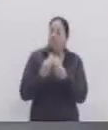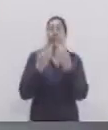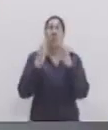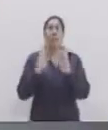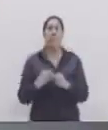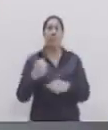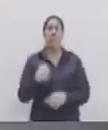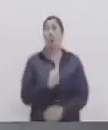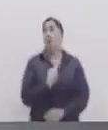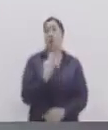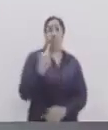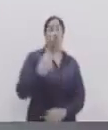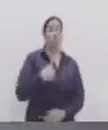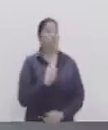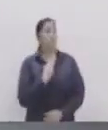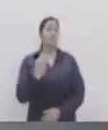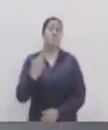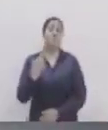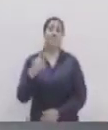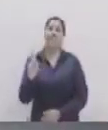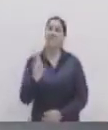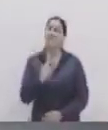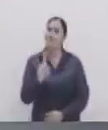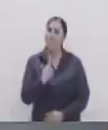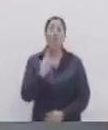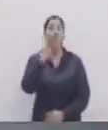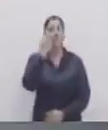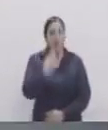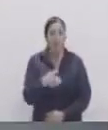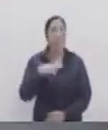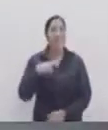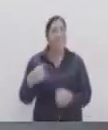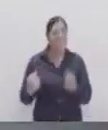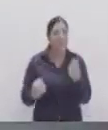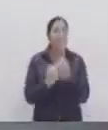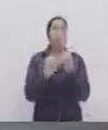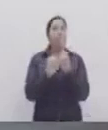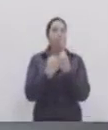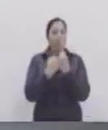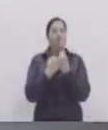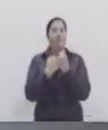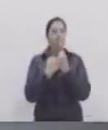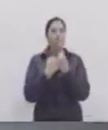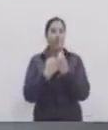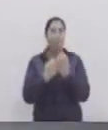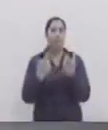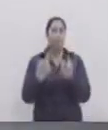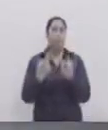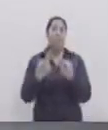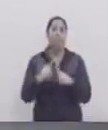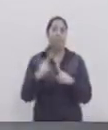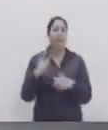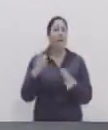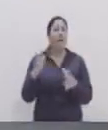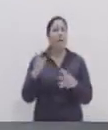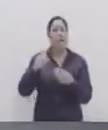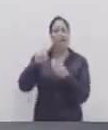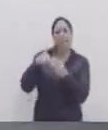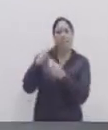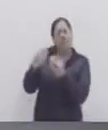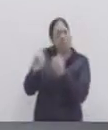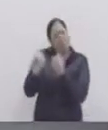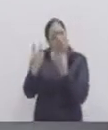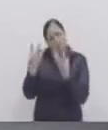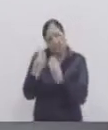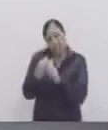salir solo en esto, ¿verdad? Tengo que tener siempre el apoyo, bueno, no es que siempre lo tenga que tener, pero es como lo ideal que nuestra familia